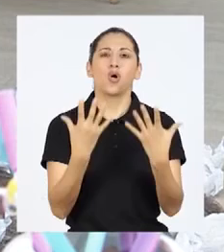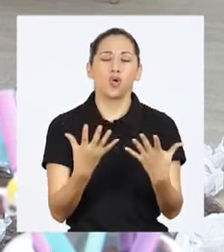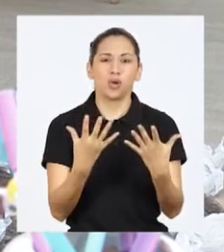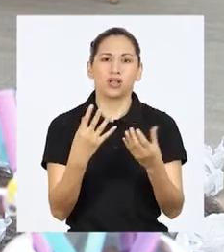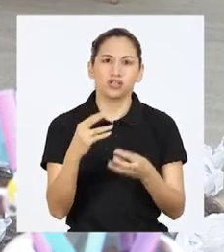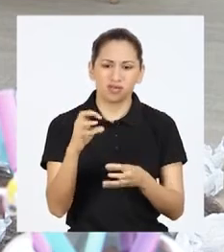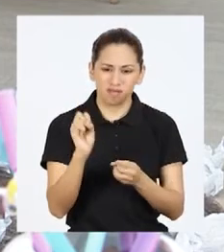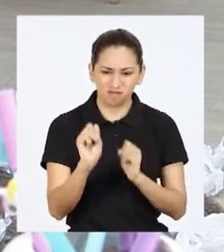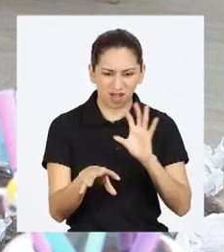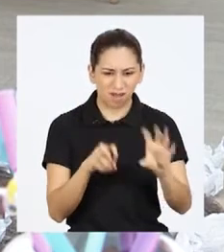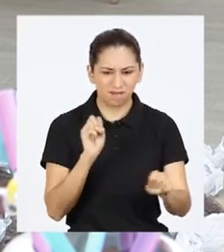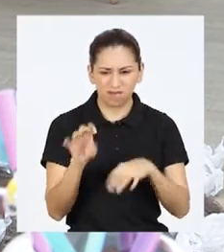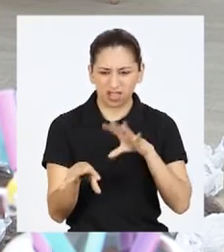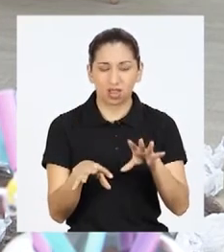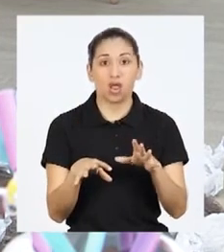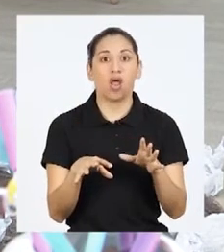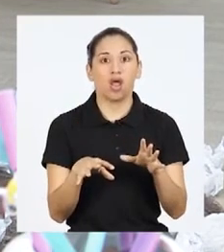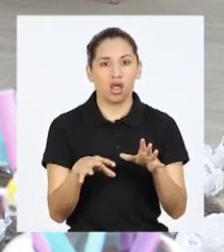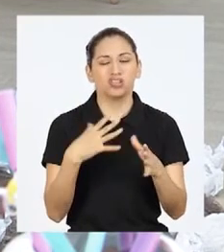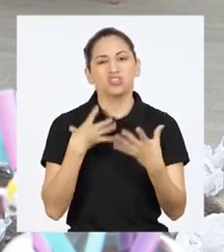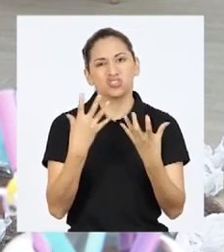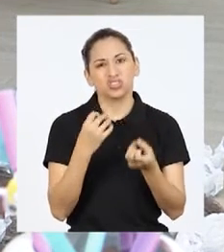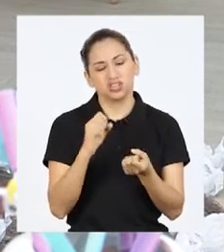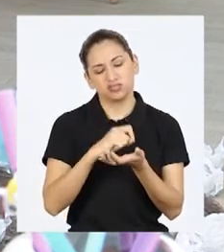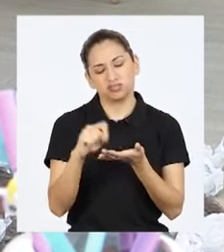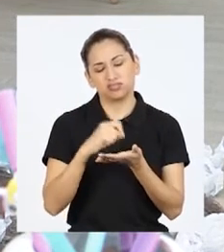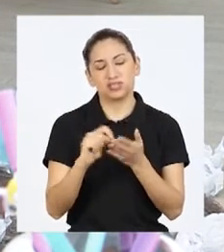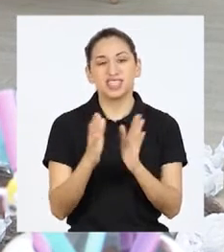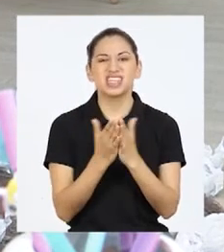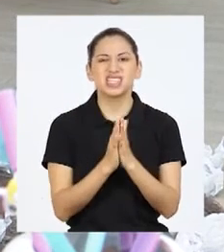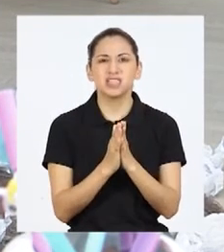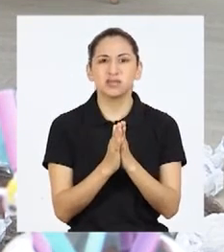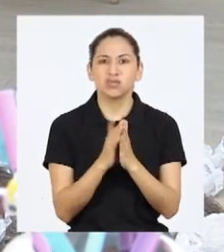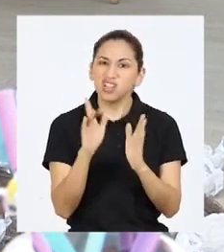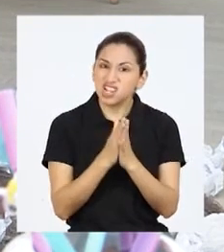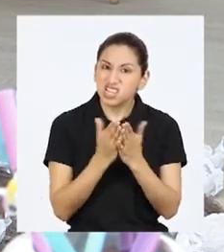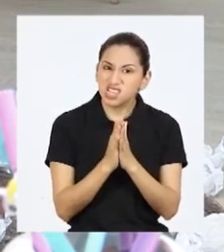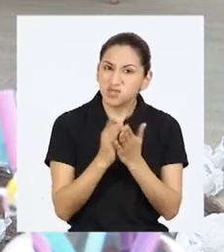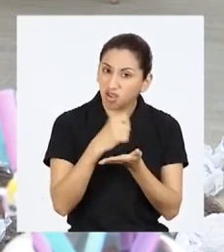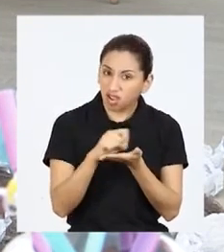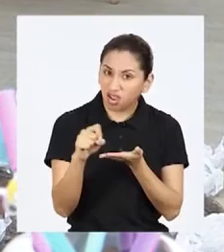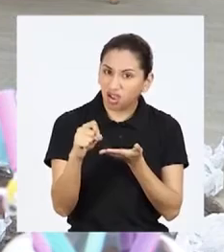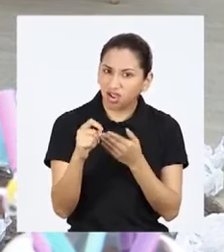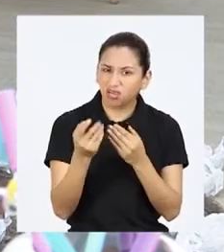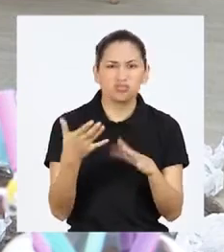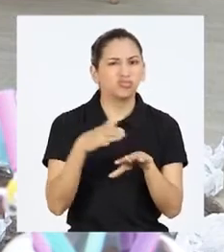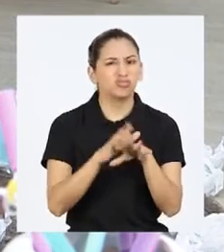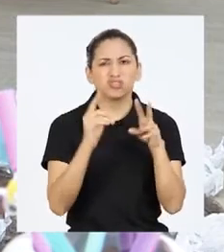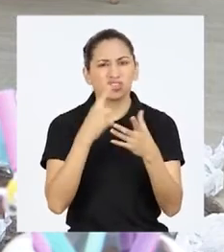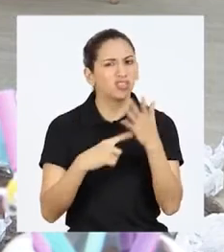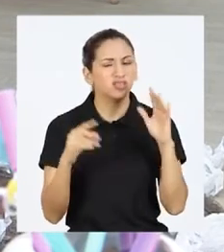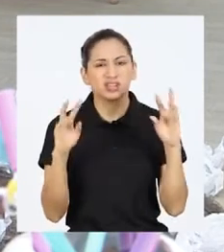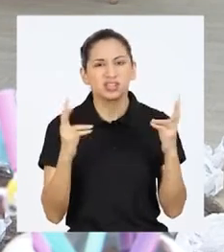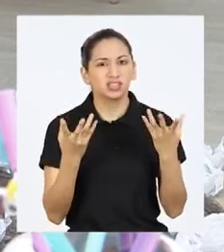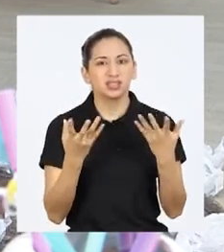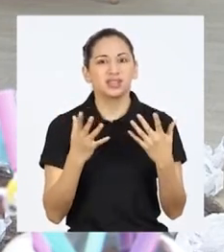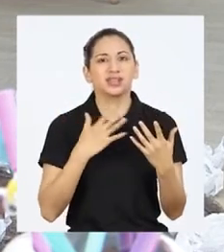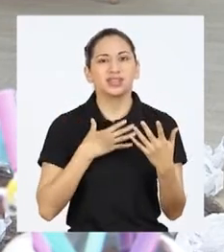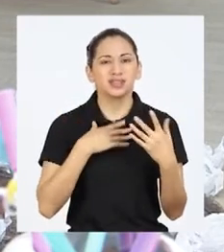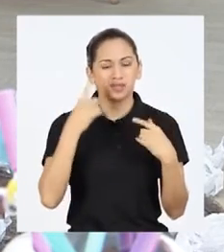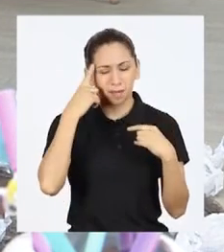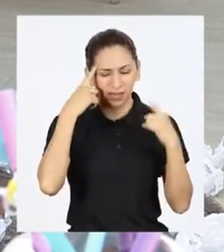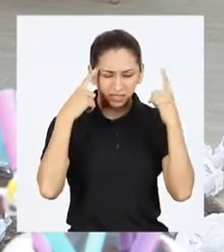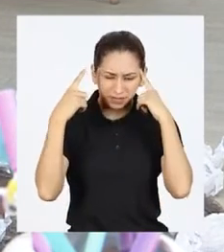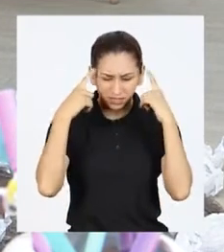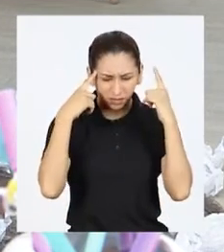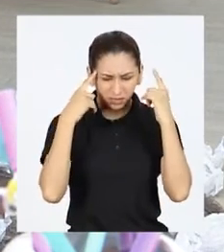papel? Estoy intentando escribir un libro. Oh, ¿un libro? ¿Sobre qué? Lo que pasa es que hay muchos pensamientos que no dejan de dar vueltas